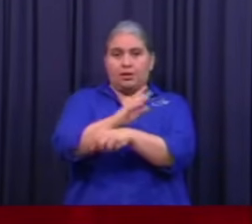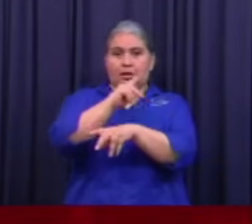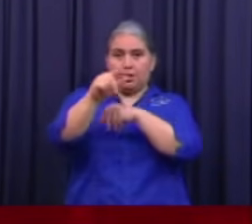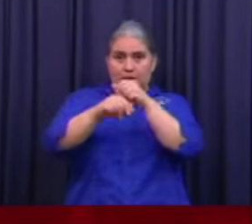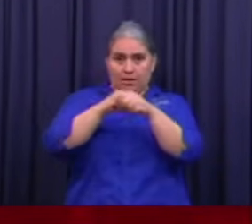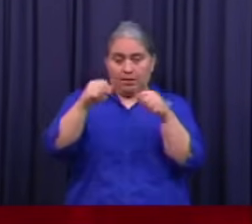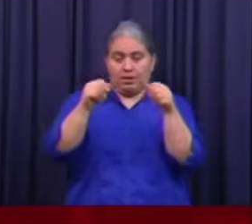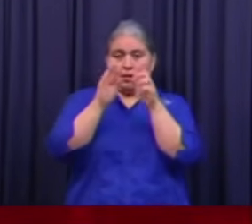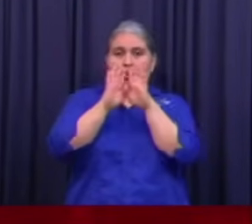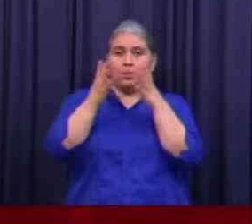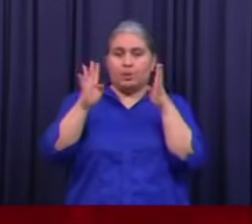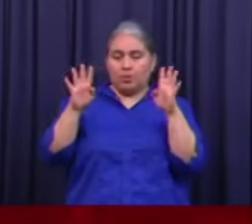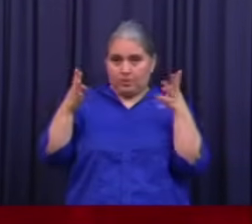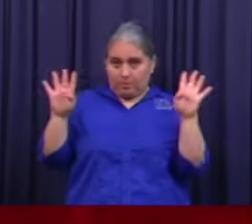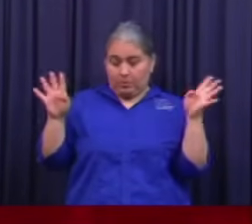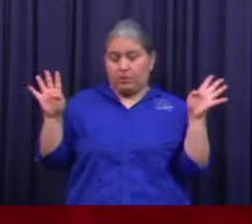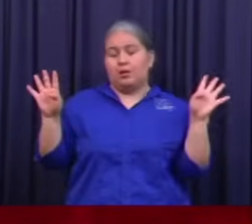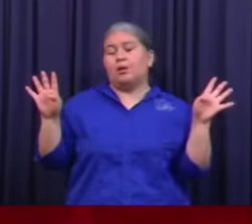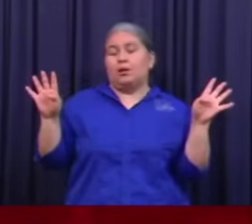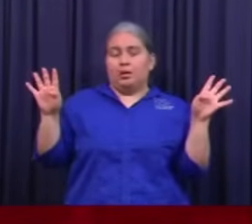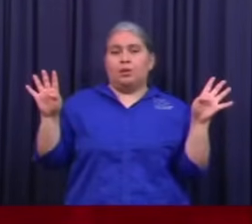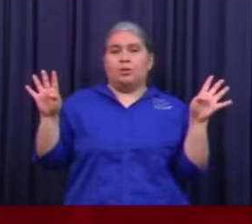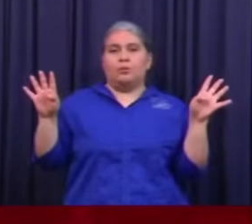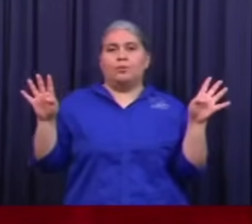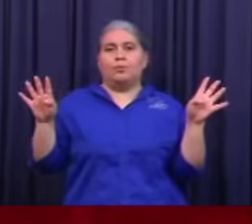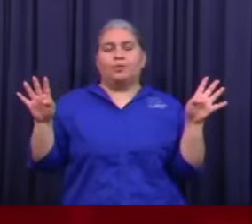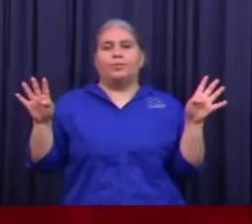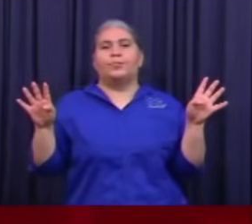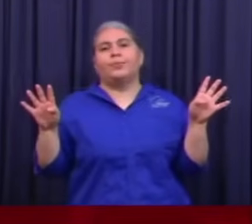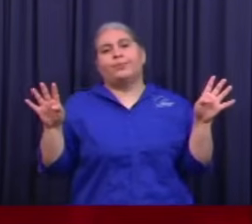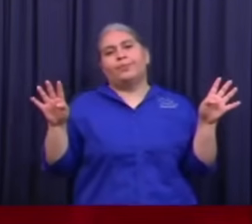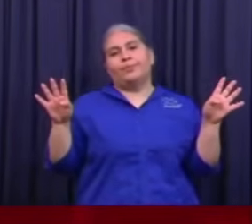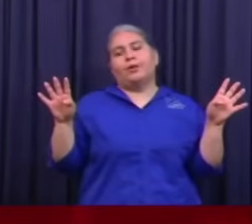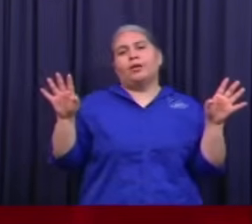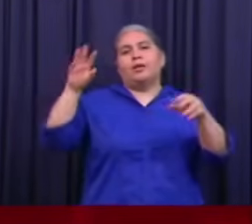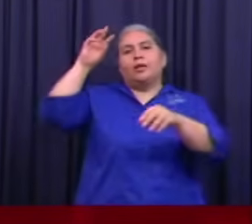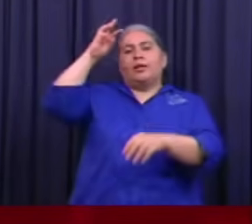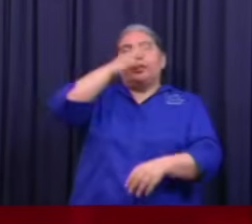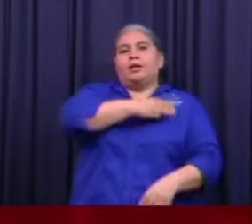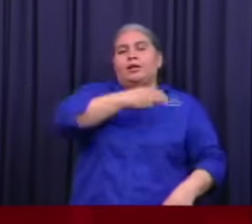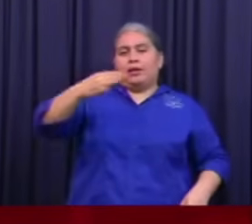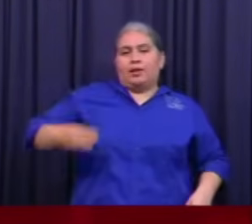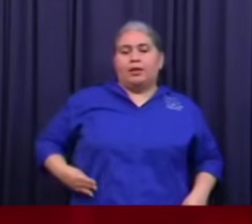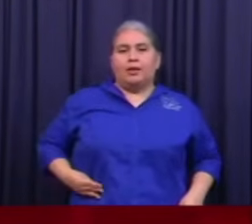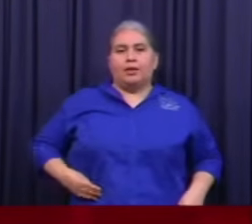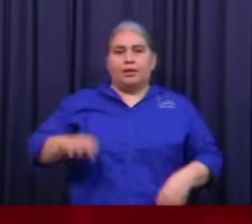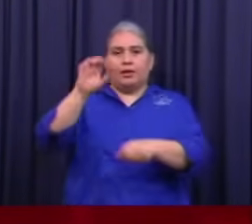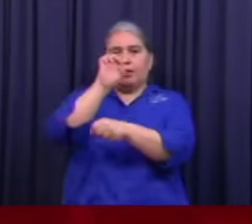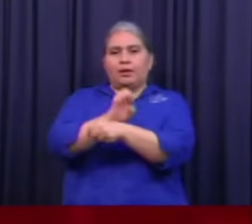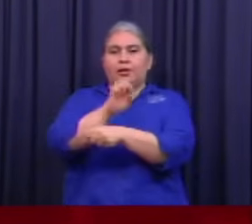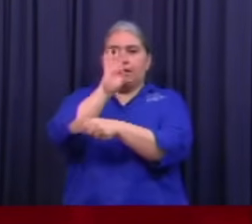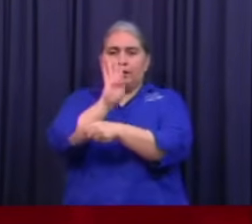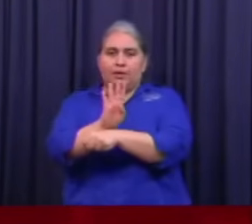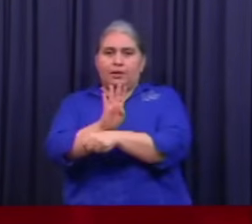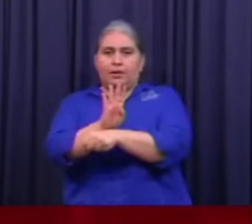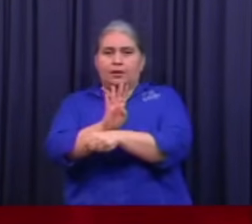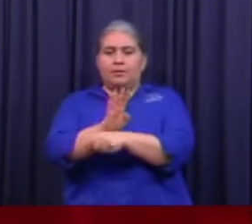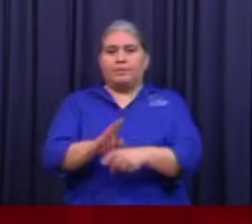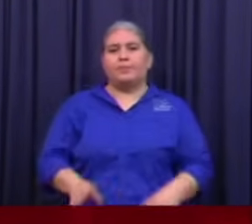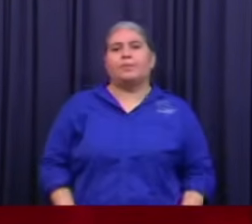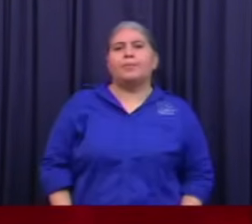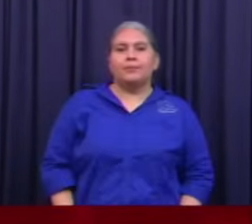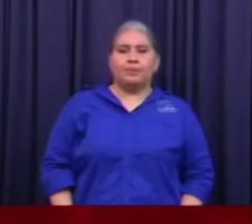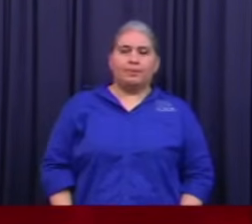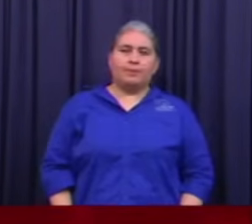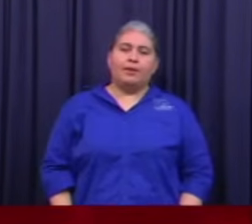puede hacer es meterse a la página sabe cómo hacerlo Ah